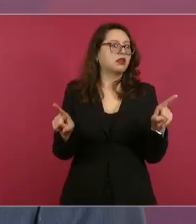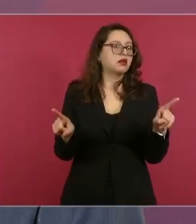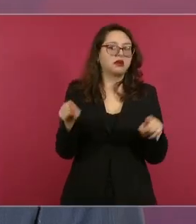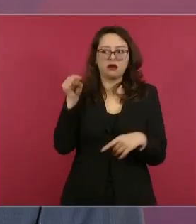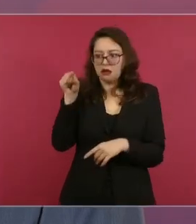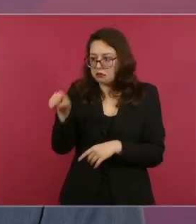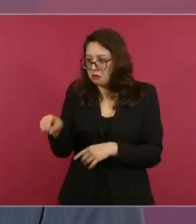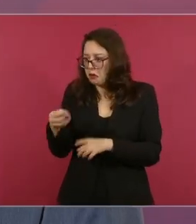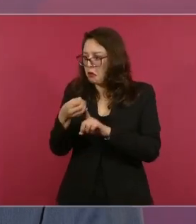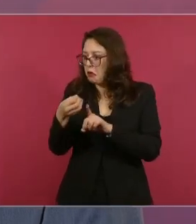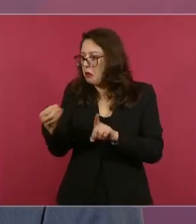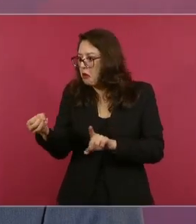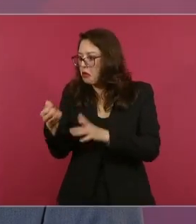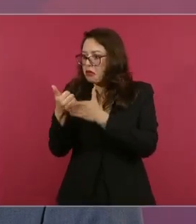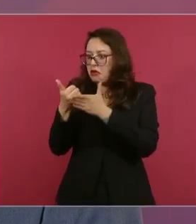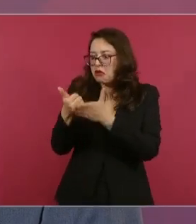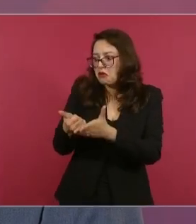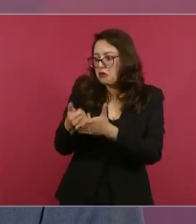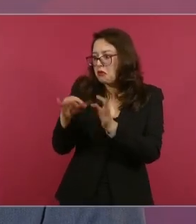¿Sí?